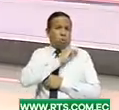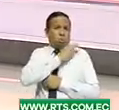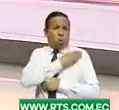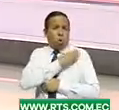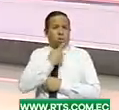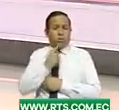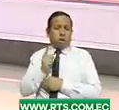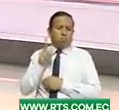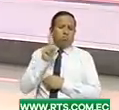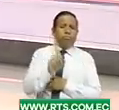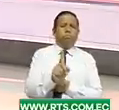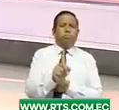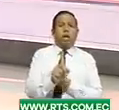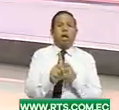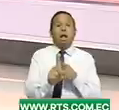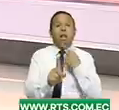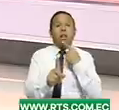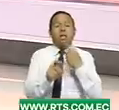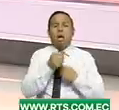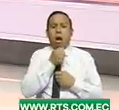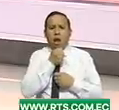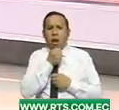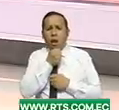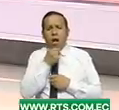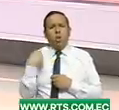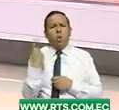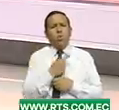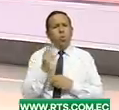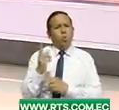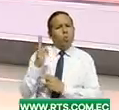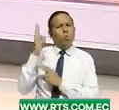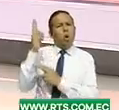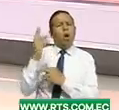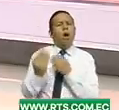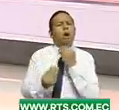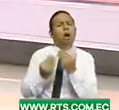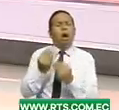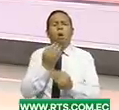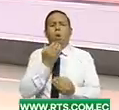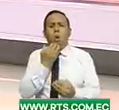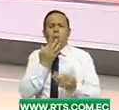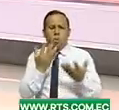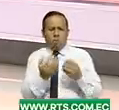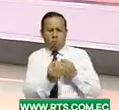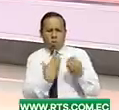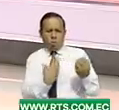la posición de las Fuerzas Armadas frente a estos supuestos hechos.